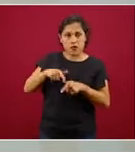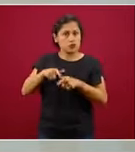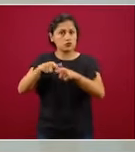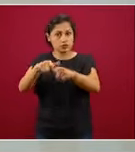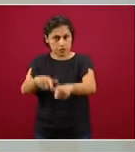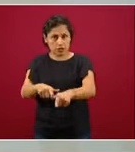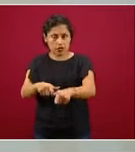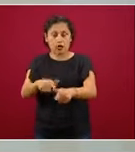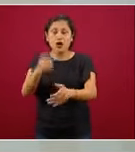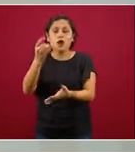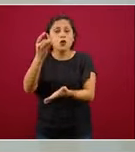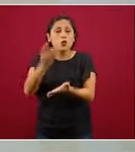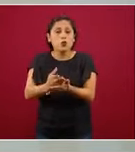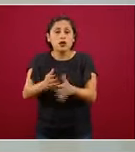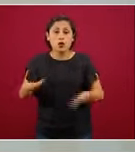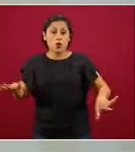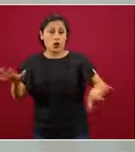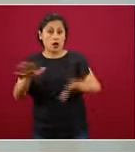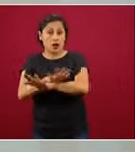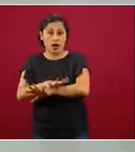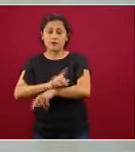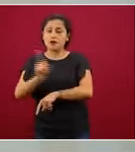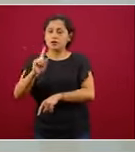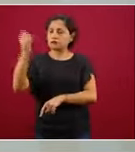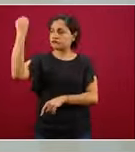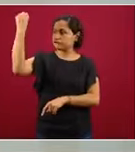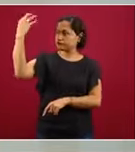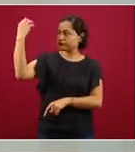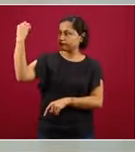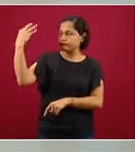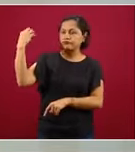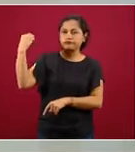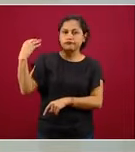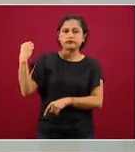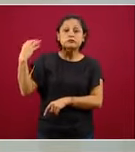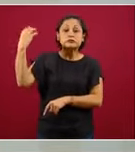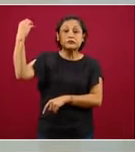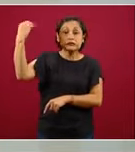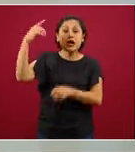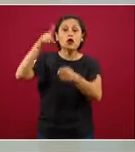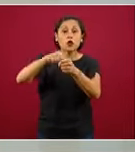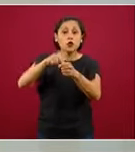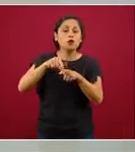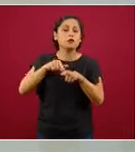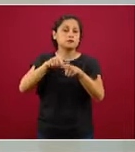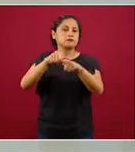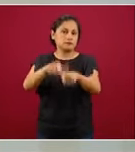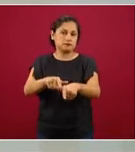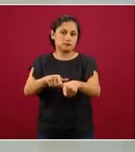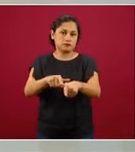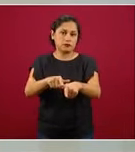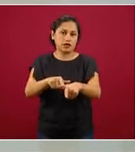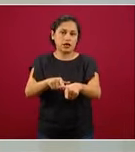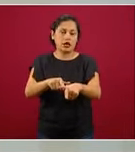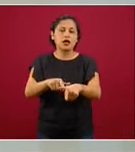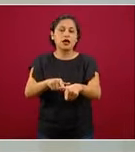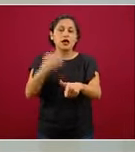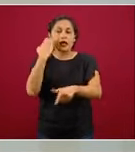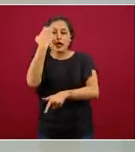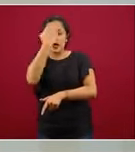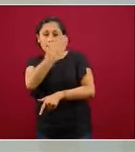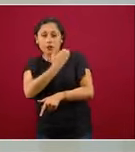quedó estacionada en la evaluación de una semana atrás, porque naturalmente es la